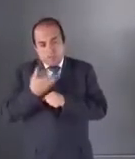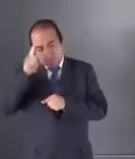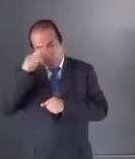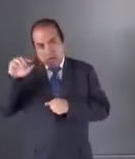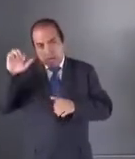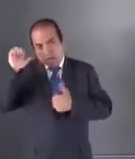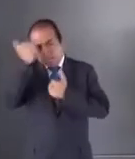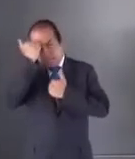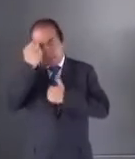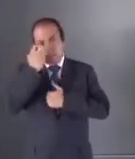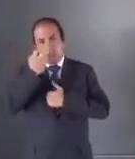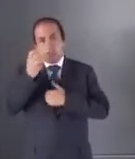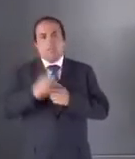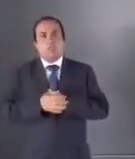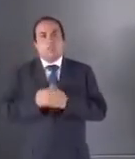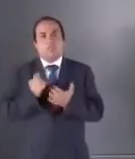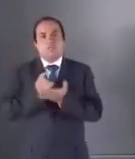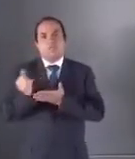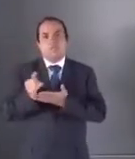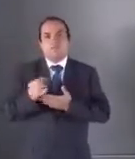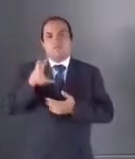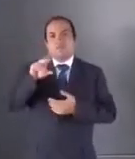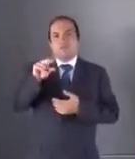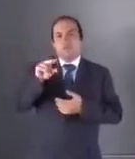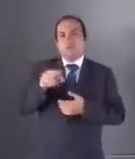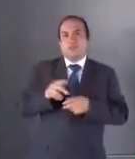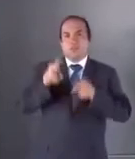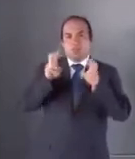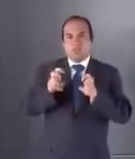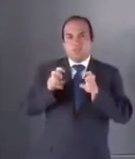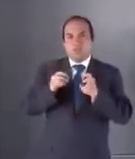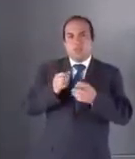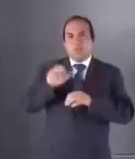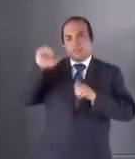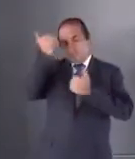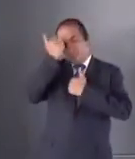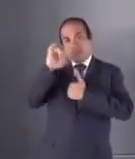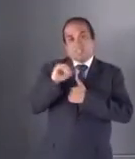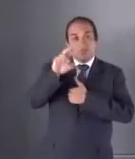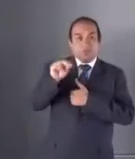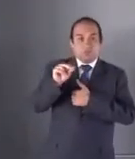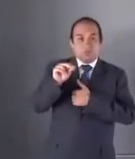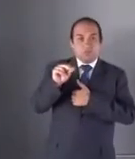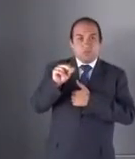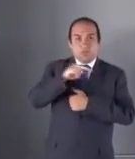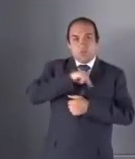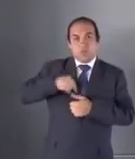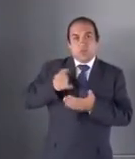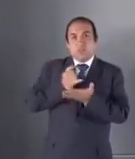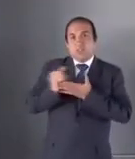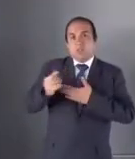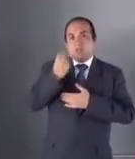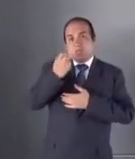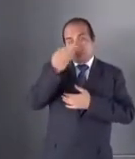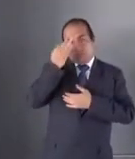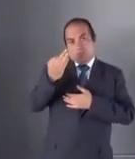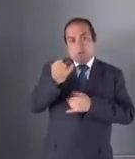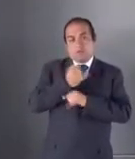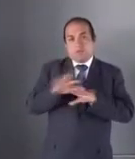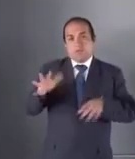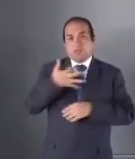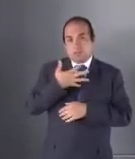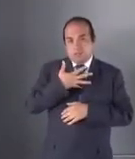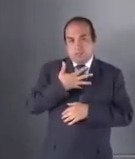de aquella designación? Pues es que no es un asunto de arrepentirse o no arrepentirse. Toma uno las decisiones en el momento, con la información que